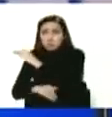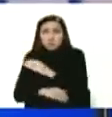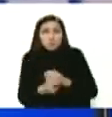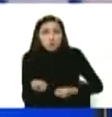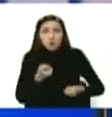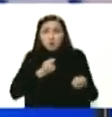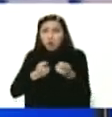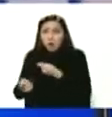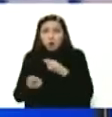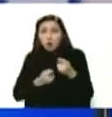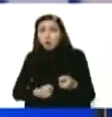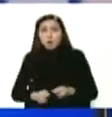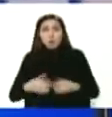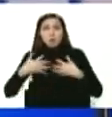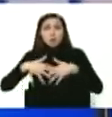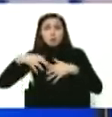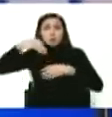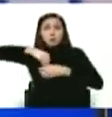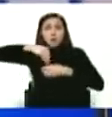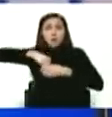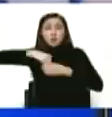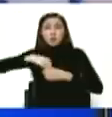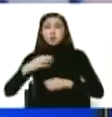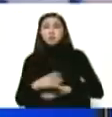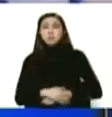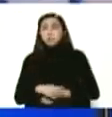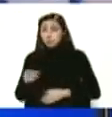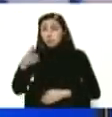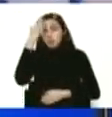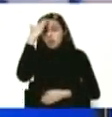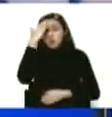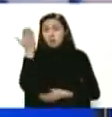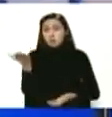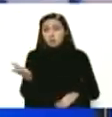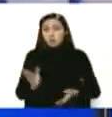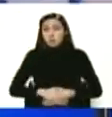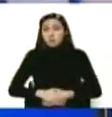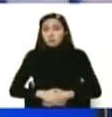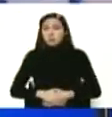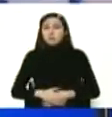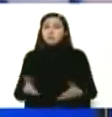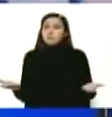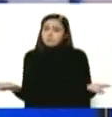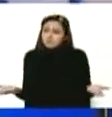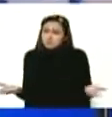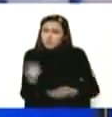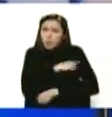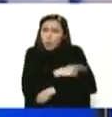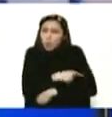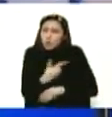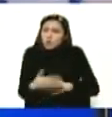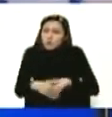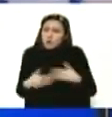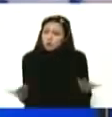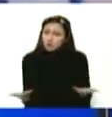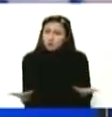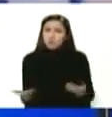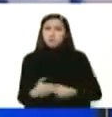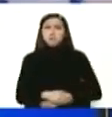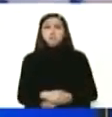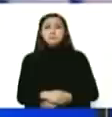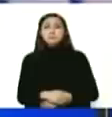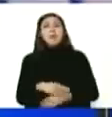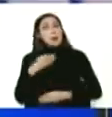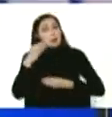la producción de empresas importantes. Ustedes lo saben. Bueno, compañeros, ¿para qué es el poder? ¿Verdad?